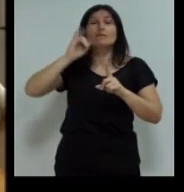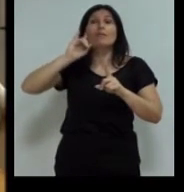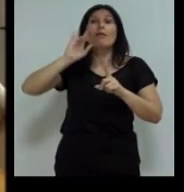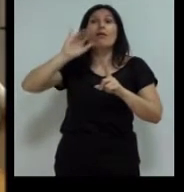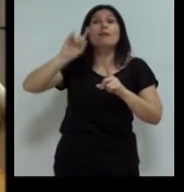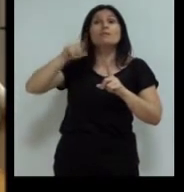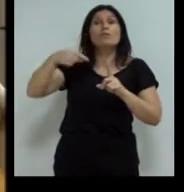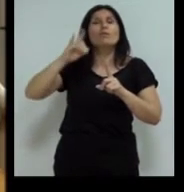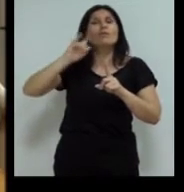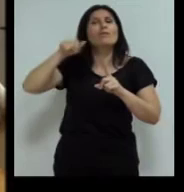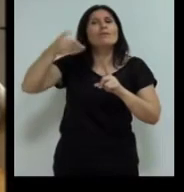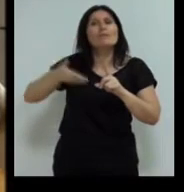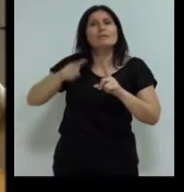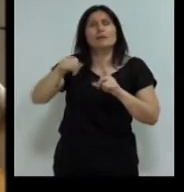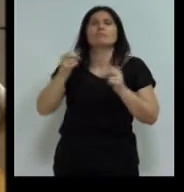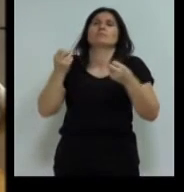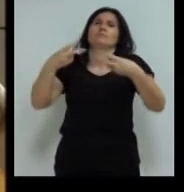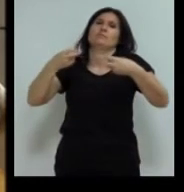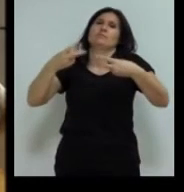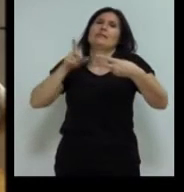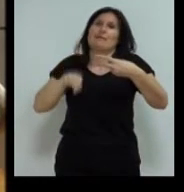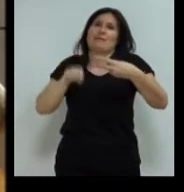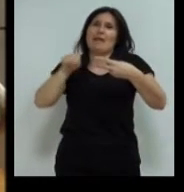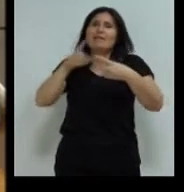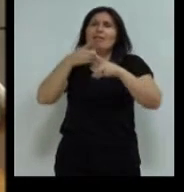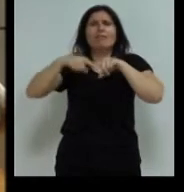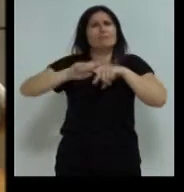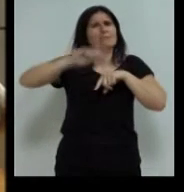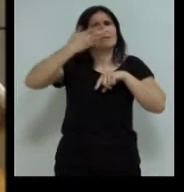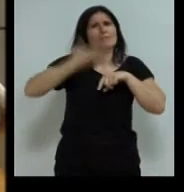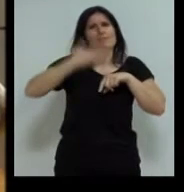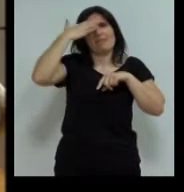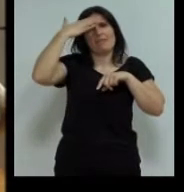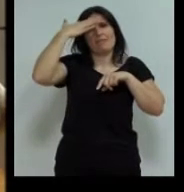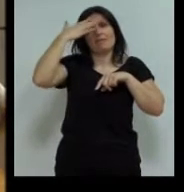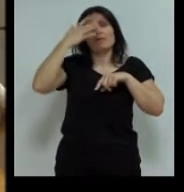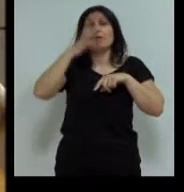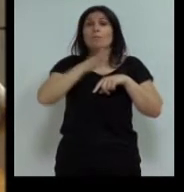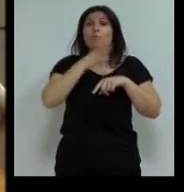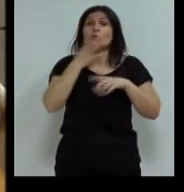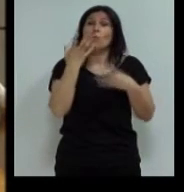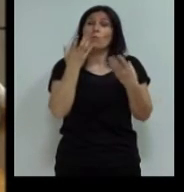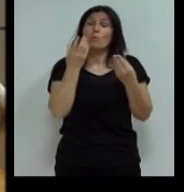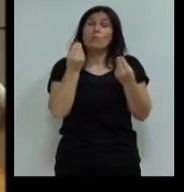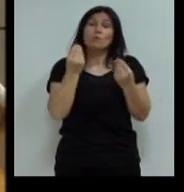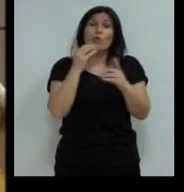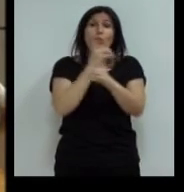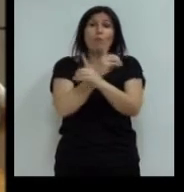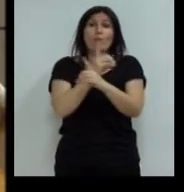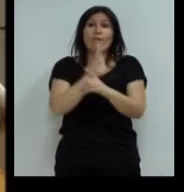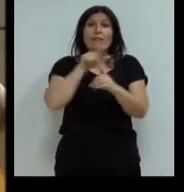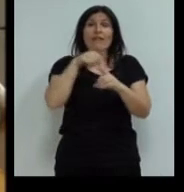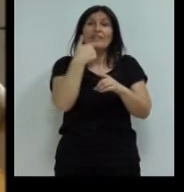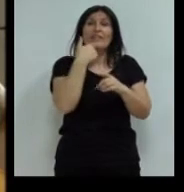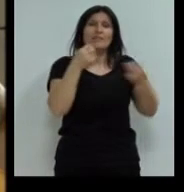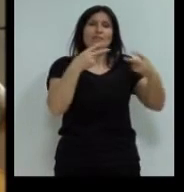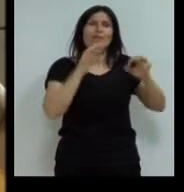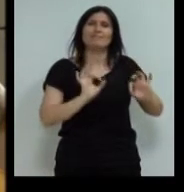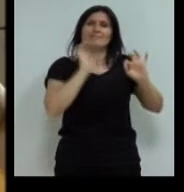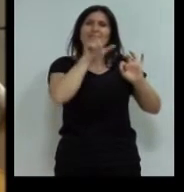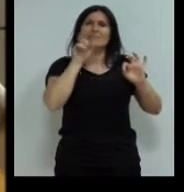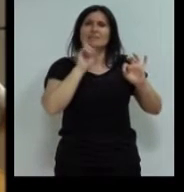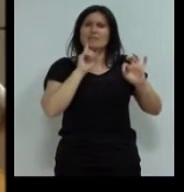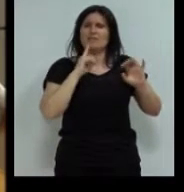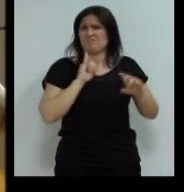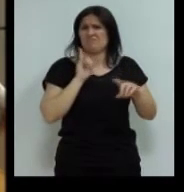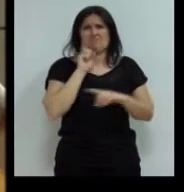programa. Esa es la gran diferencia. Por eso, muchos de los DVDs que dicen que tienen el subtitulado para sordo, es